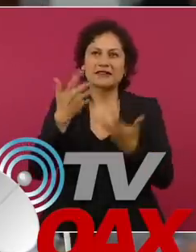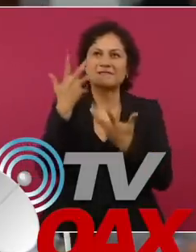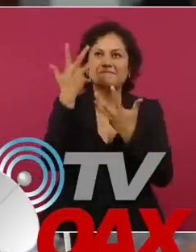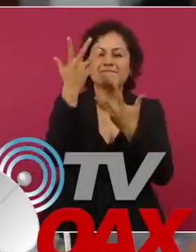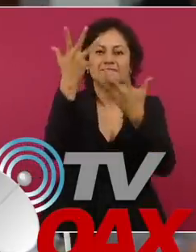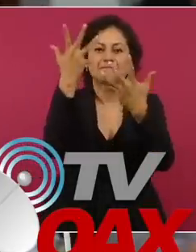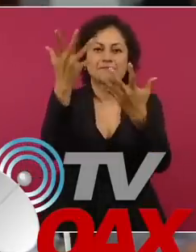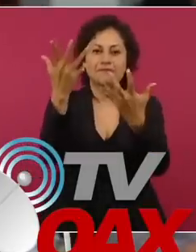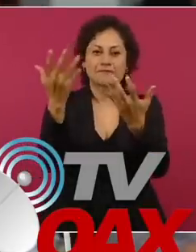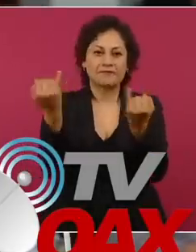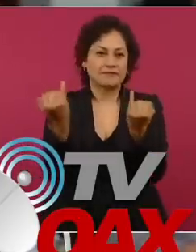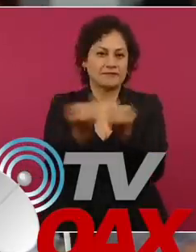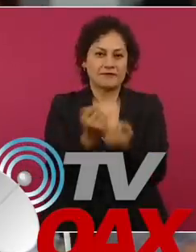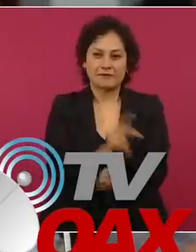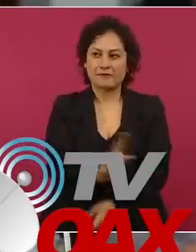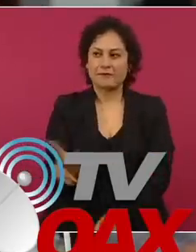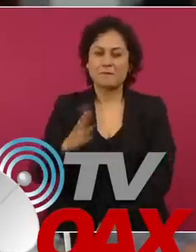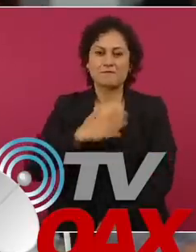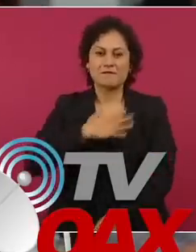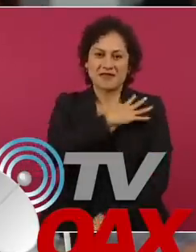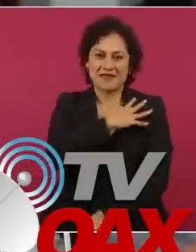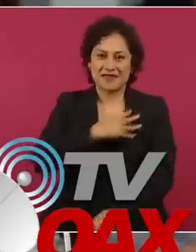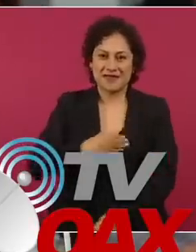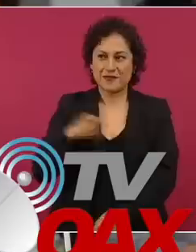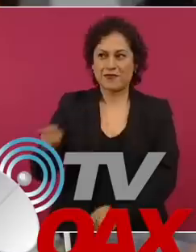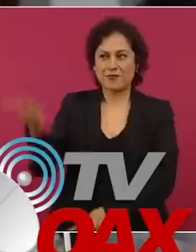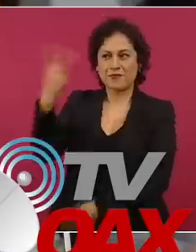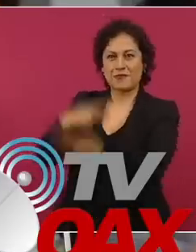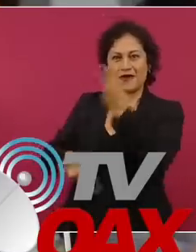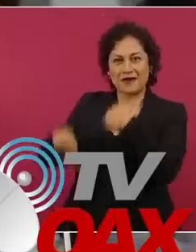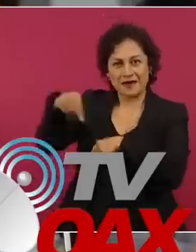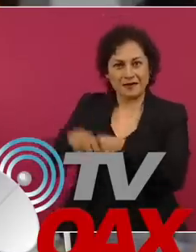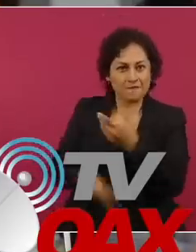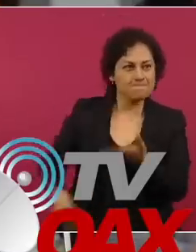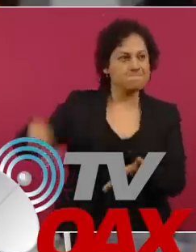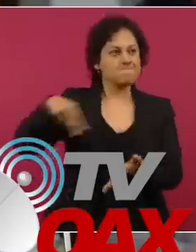hoy día se ponen de pie. Pero me preocupa algo, presidente.